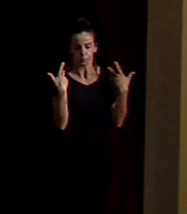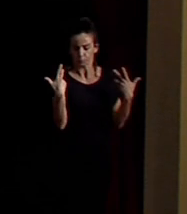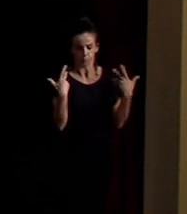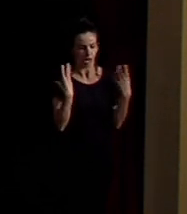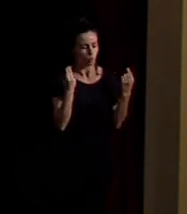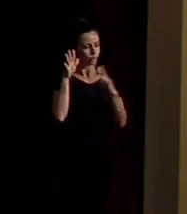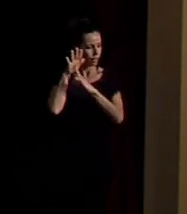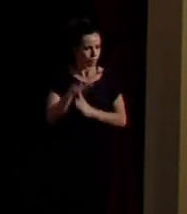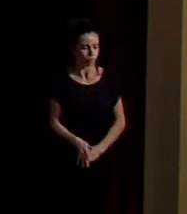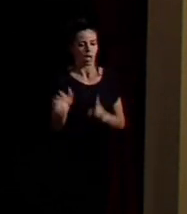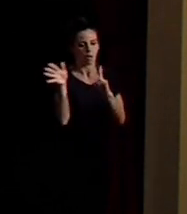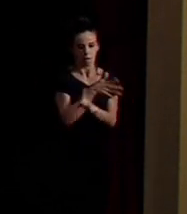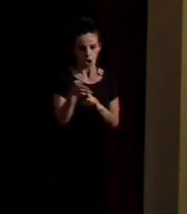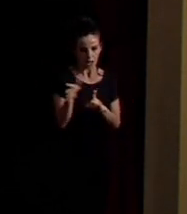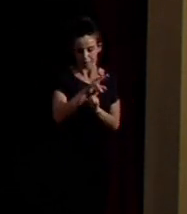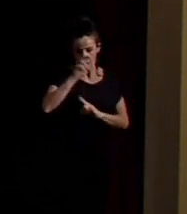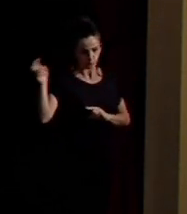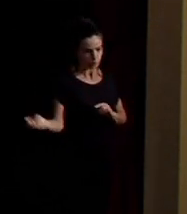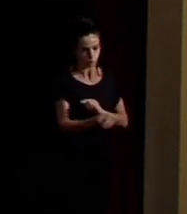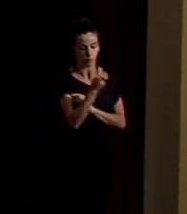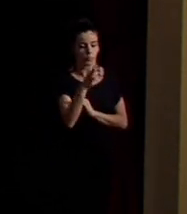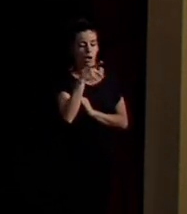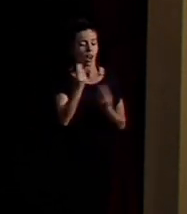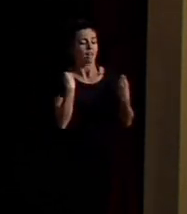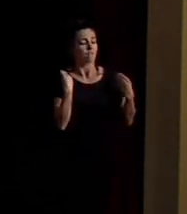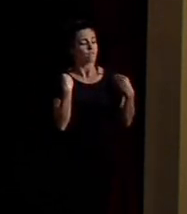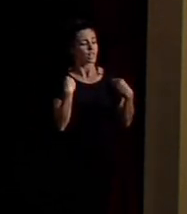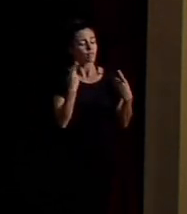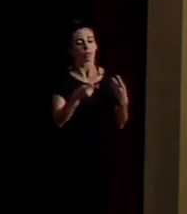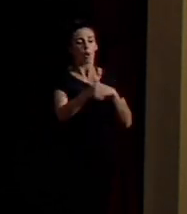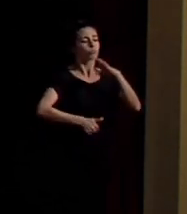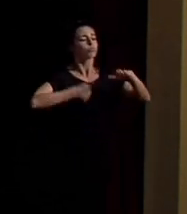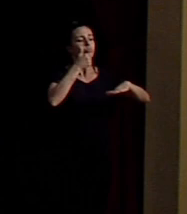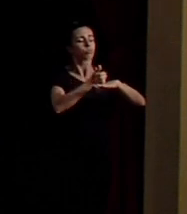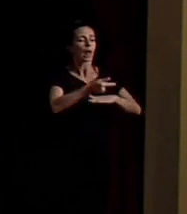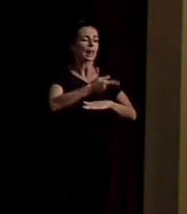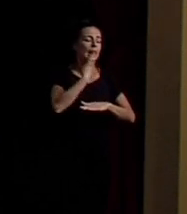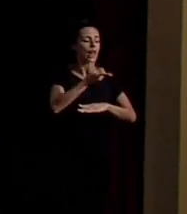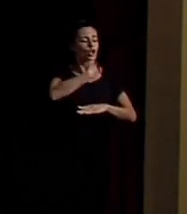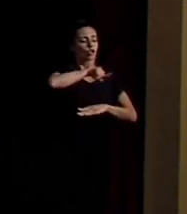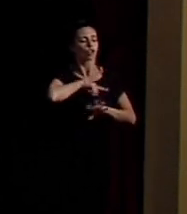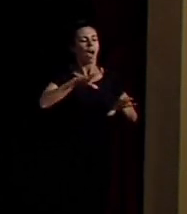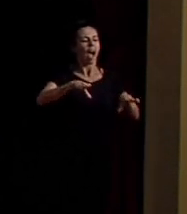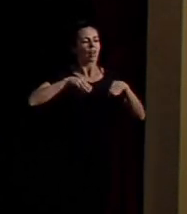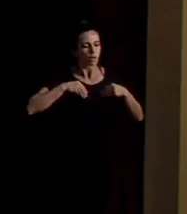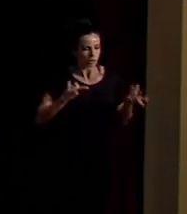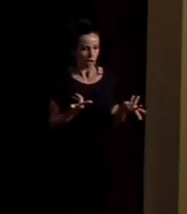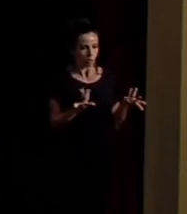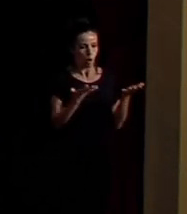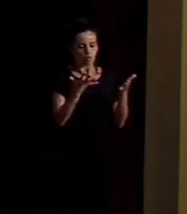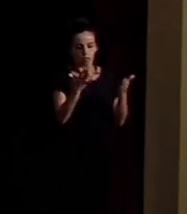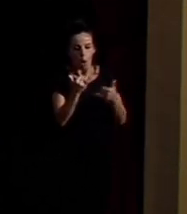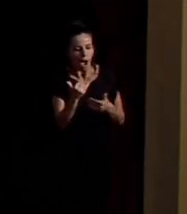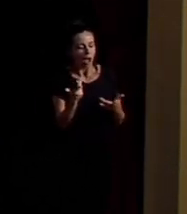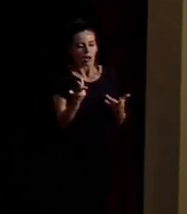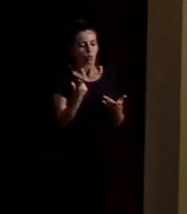discriminaciones y de múltiples violencias. Vivimos en eso que Alicia Puleo llamaba un patriarcado de consentimiento, ¿no?, donde no hay unos elementos coactivos